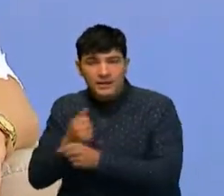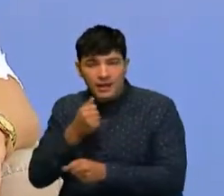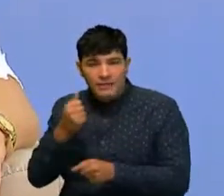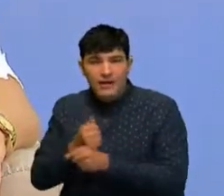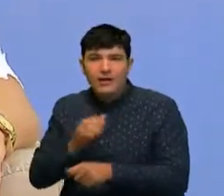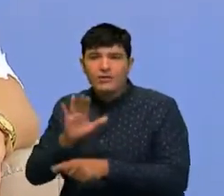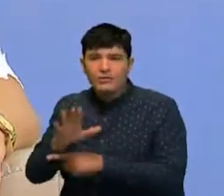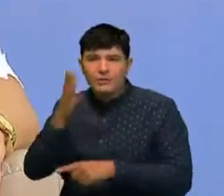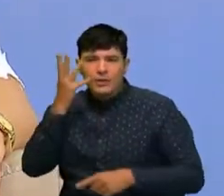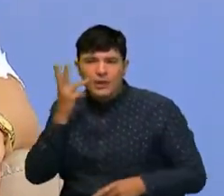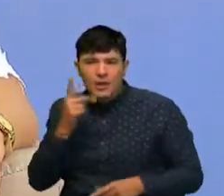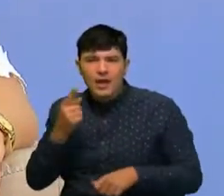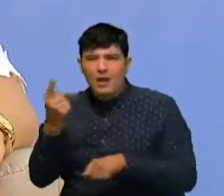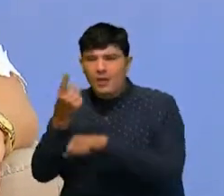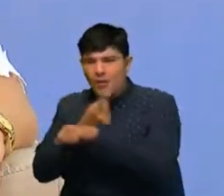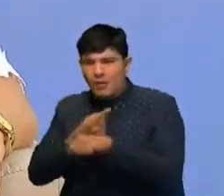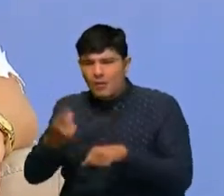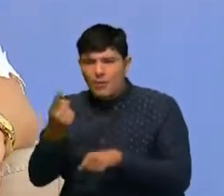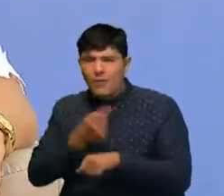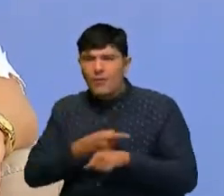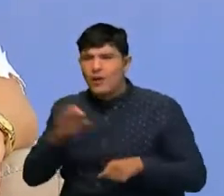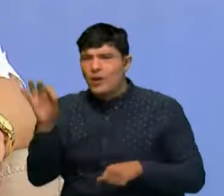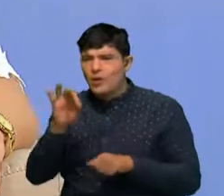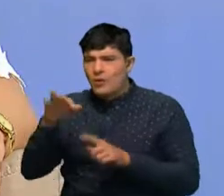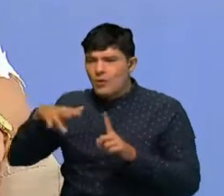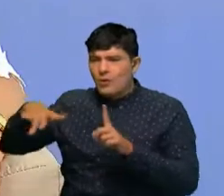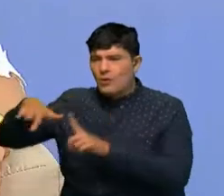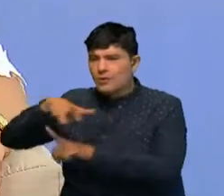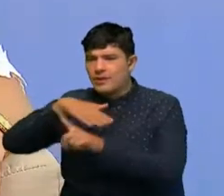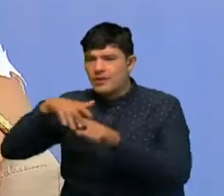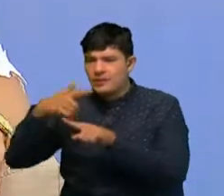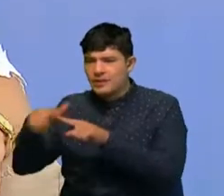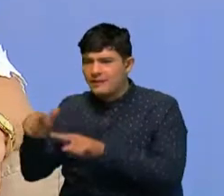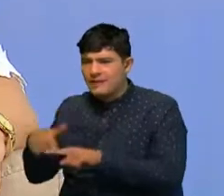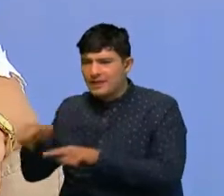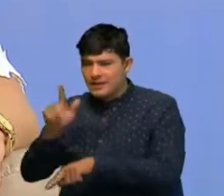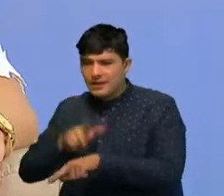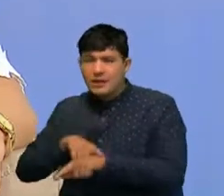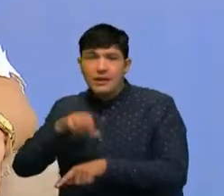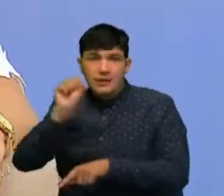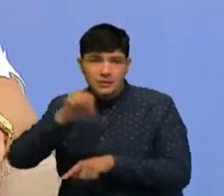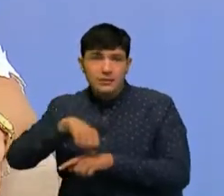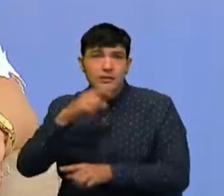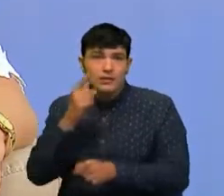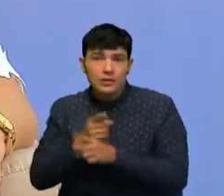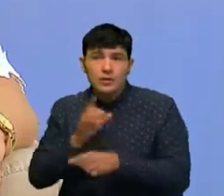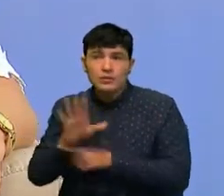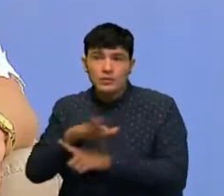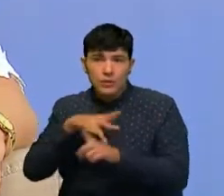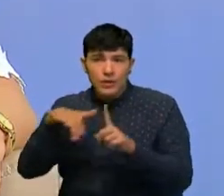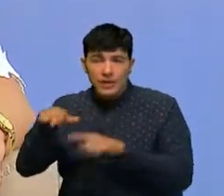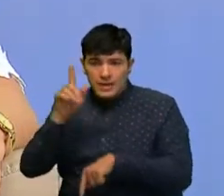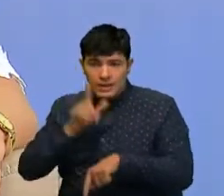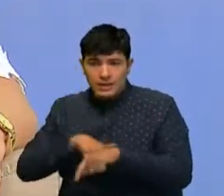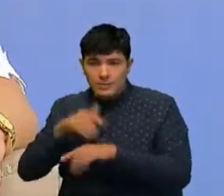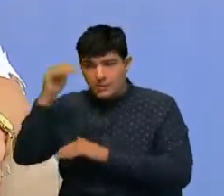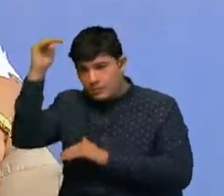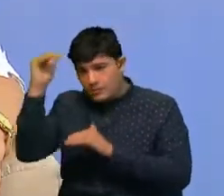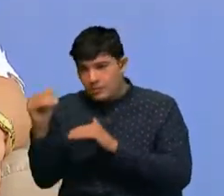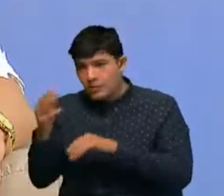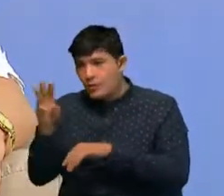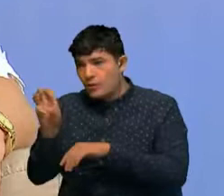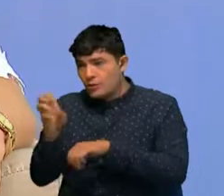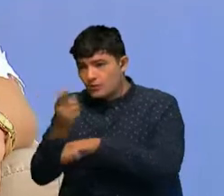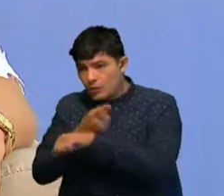por días, por horas, por contexto de tiempo. Sí, está bien, un contexto de tiempo de pronto inferior a las